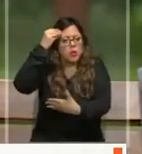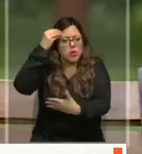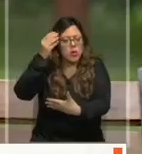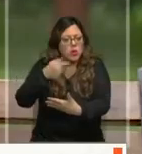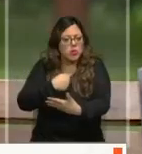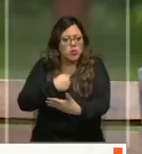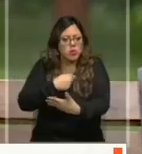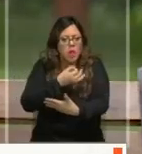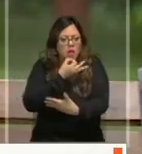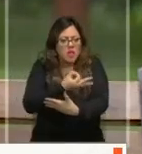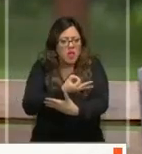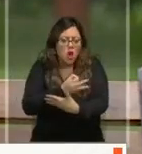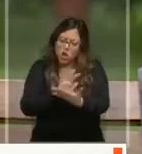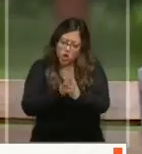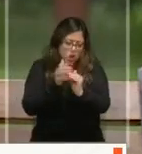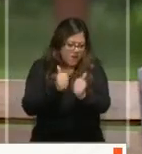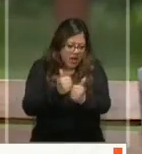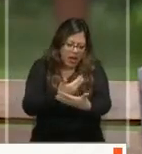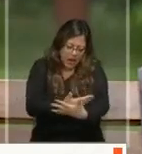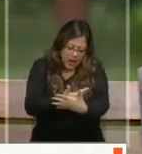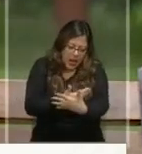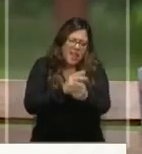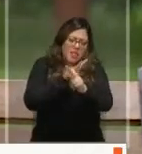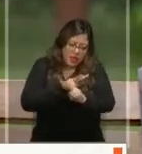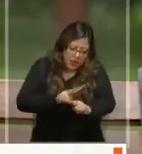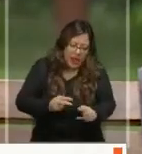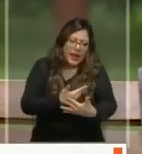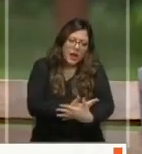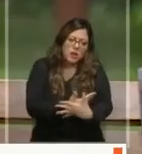me acuerdo de haberle dicho, todo va a estar bien, tranquilo,